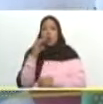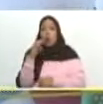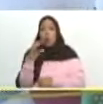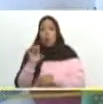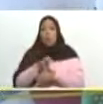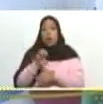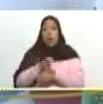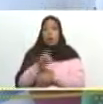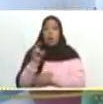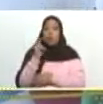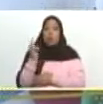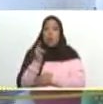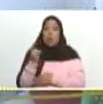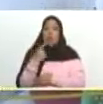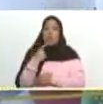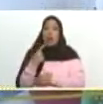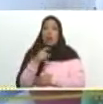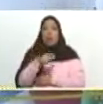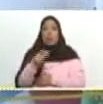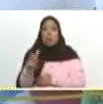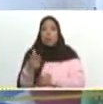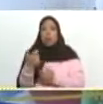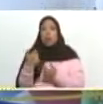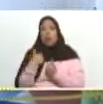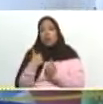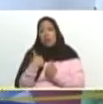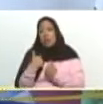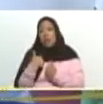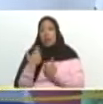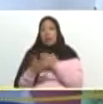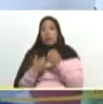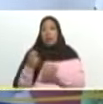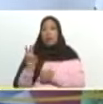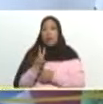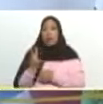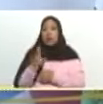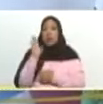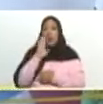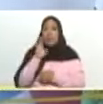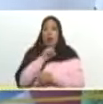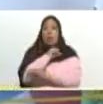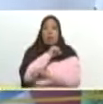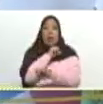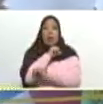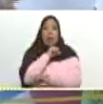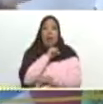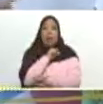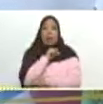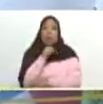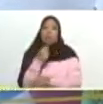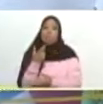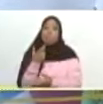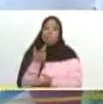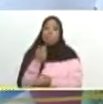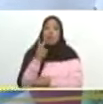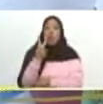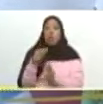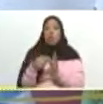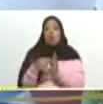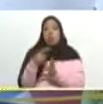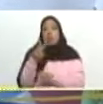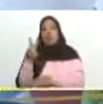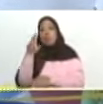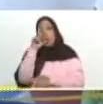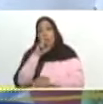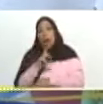atendidos en medio de la pandemia en nuestro país. Y el año 2022 fue el primer año